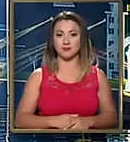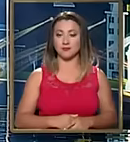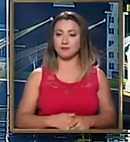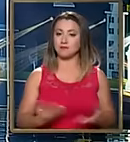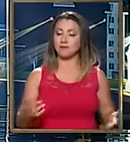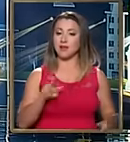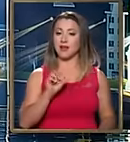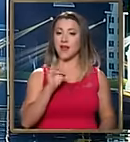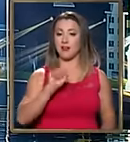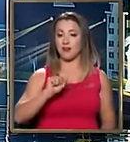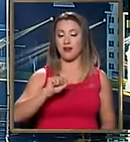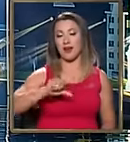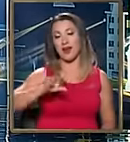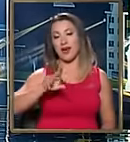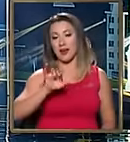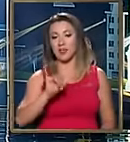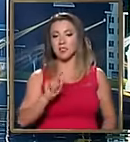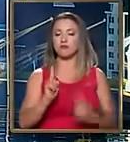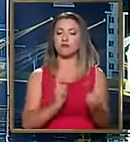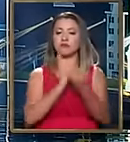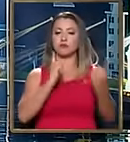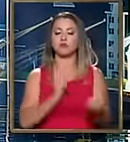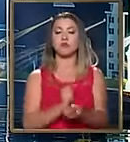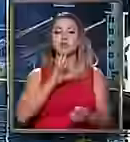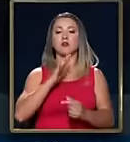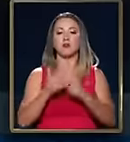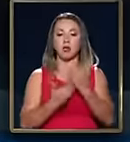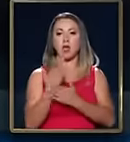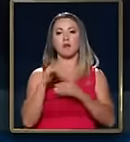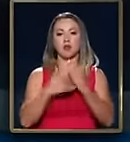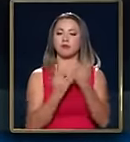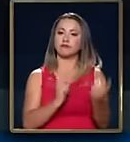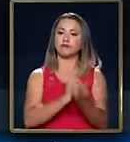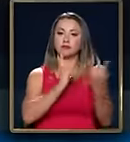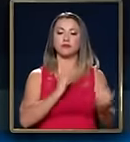Con el Rafa Garay siempre me lo topaba eso de las 5:30 de la mañana, porque él venía